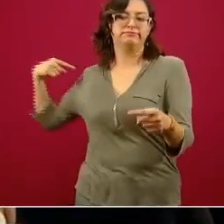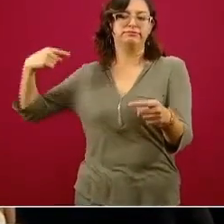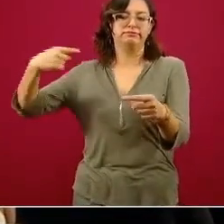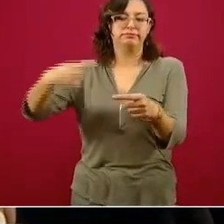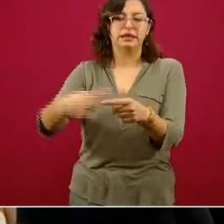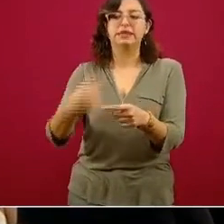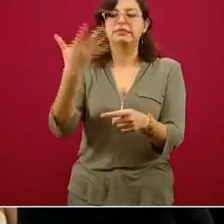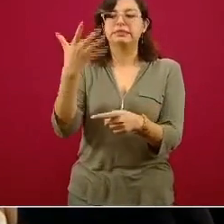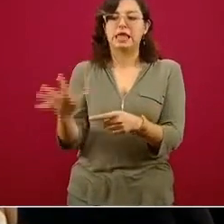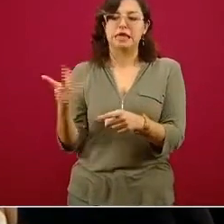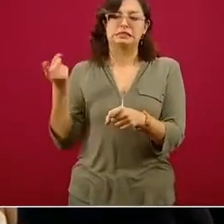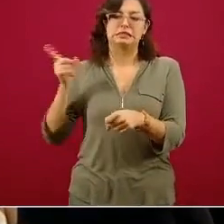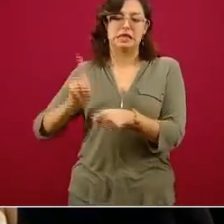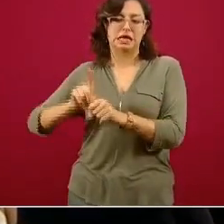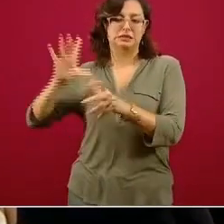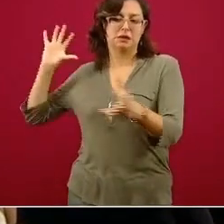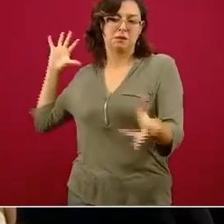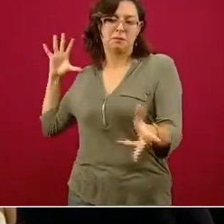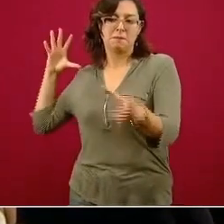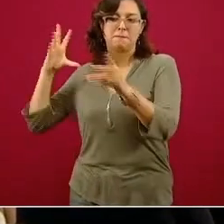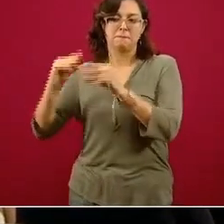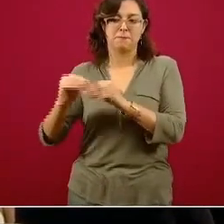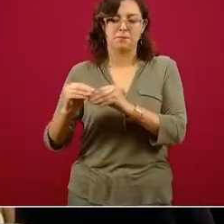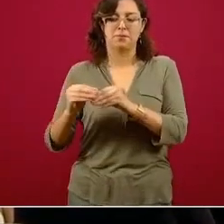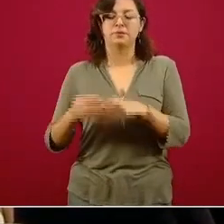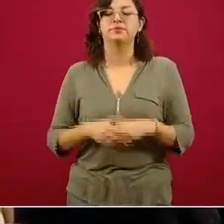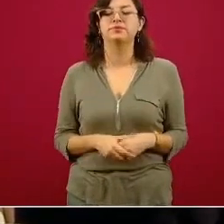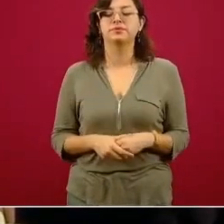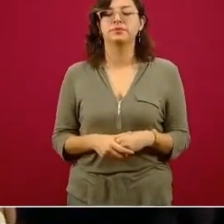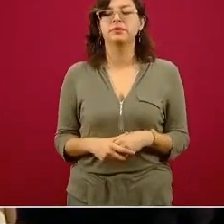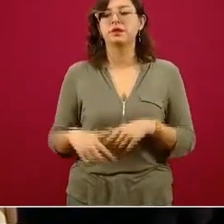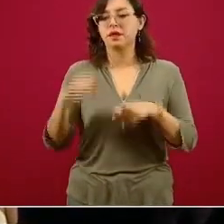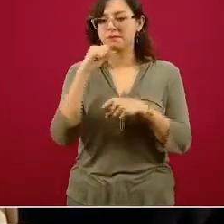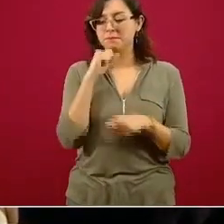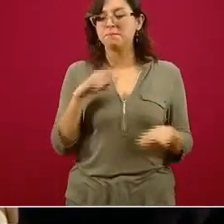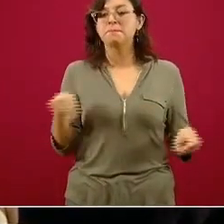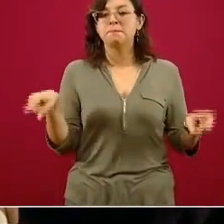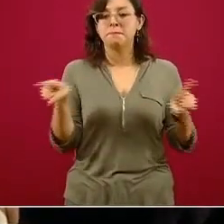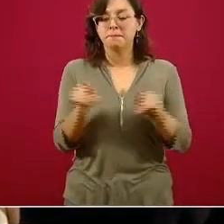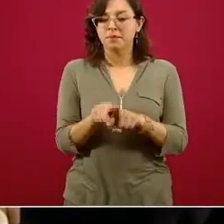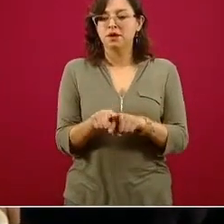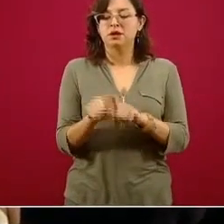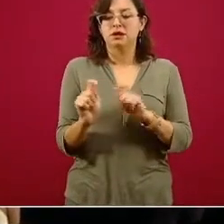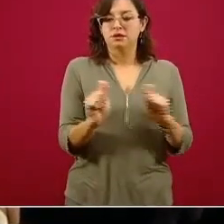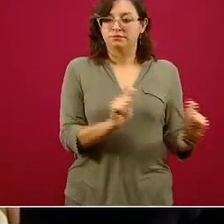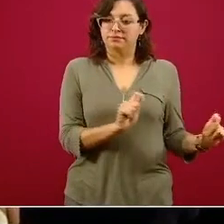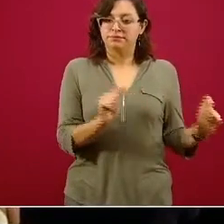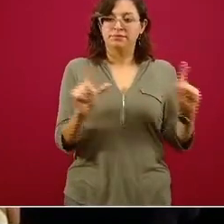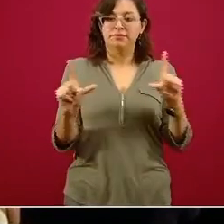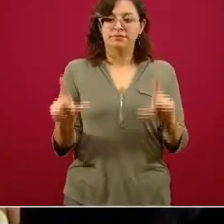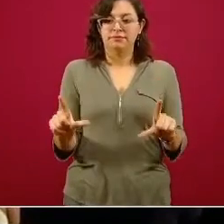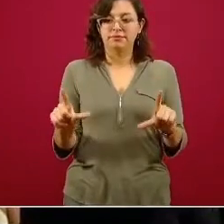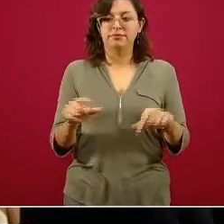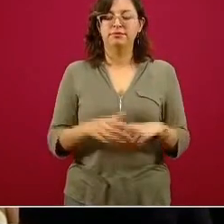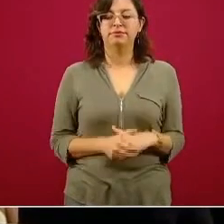10 días. Es una situación similar que vamos a ver en la siguiente diapositiva, que es precisamente